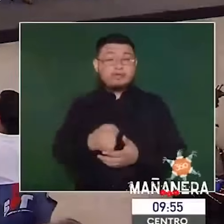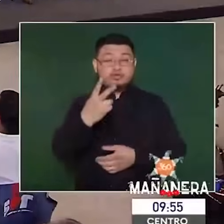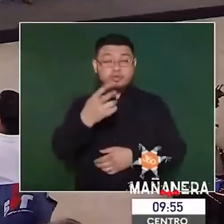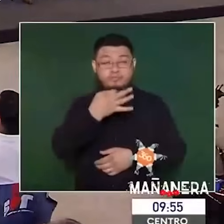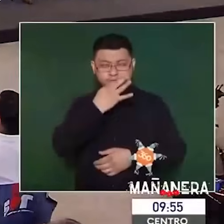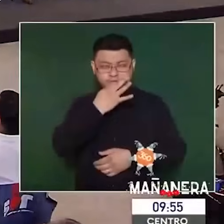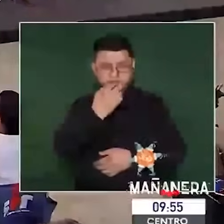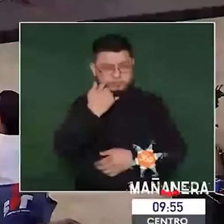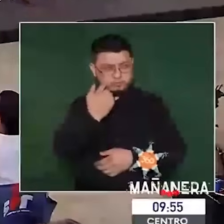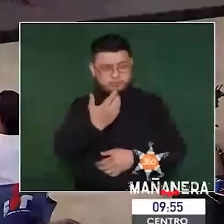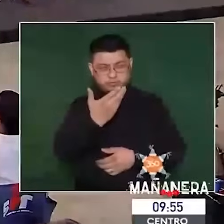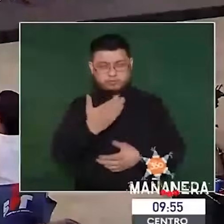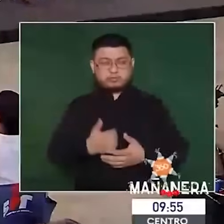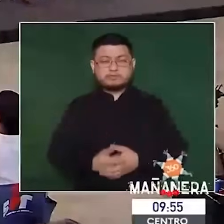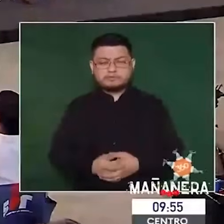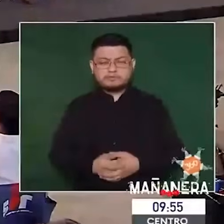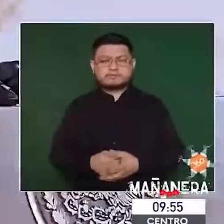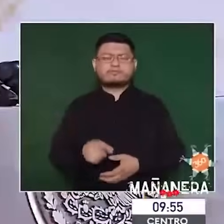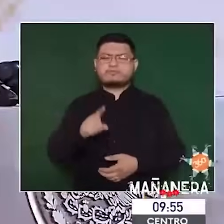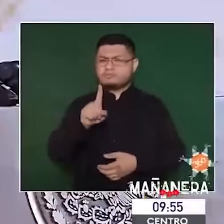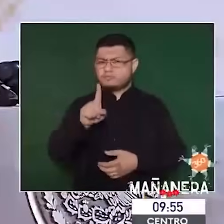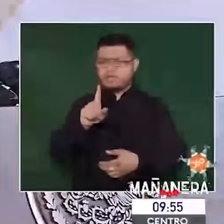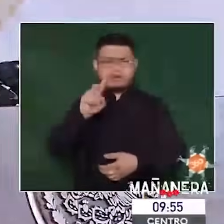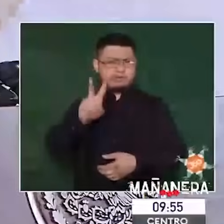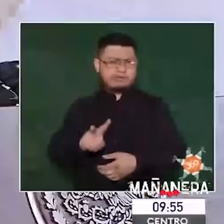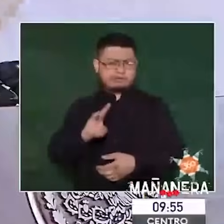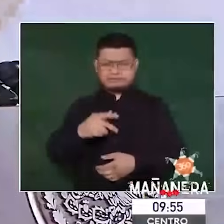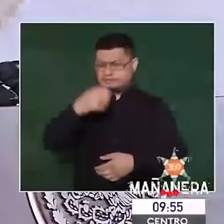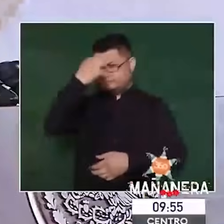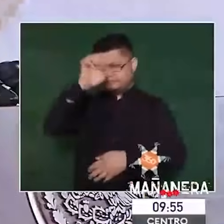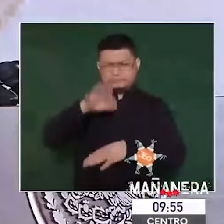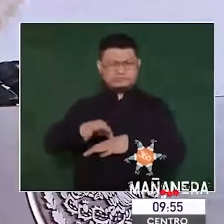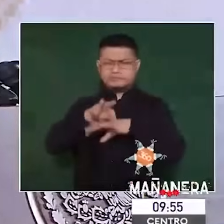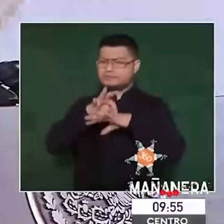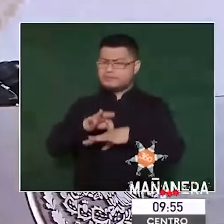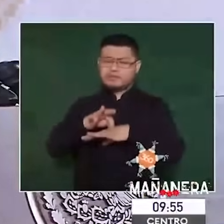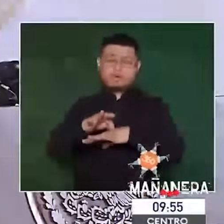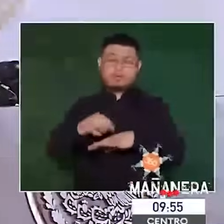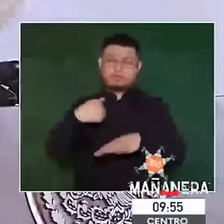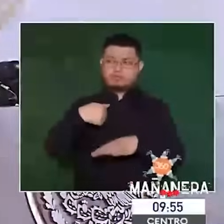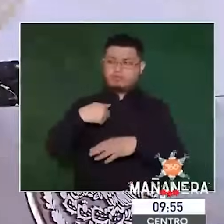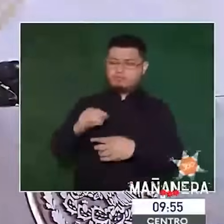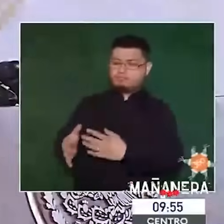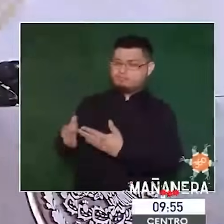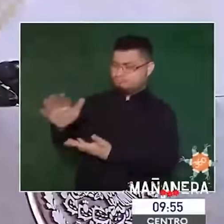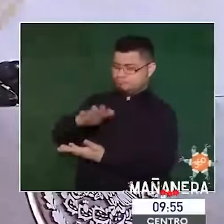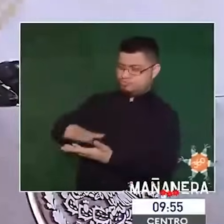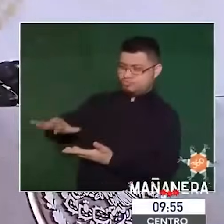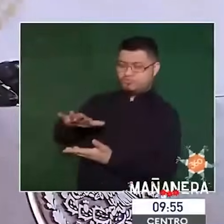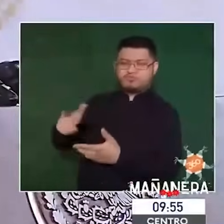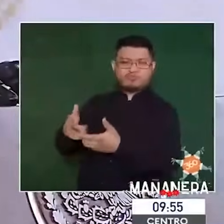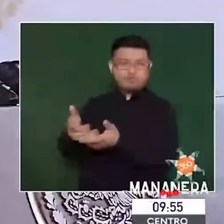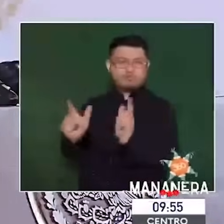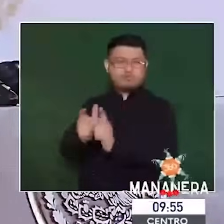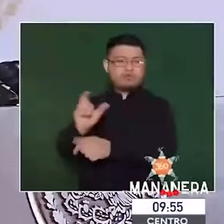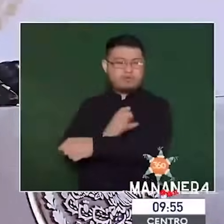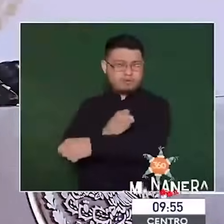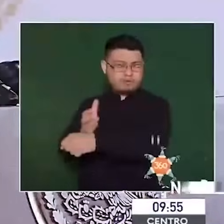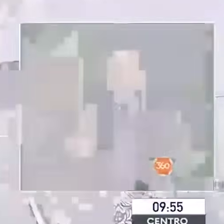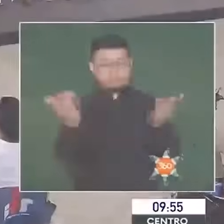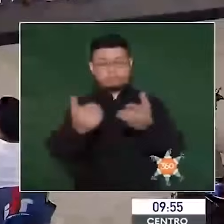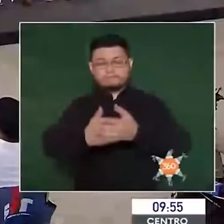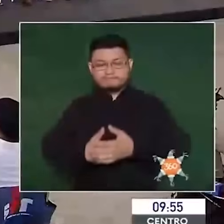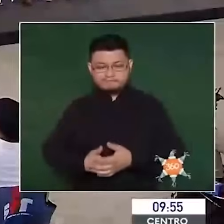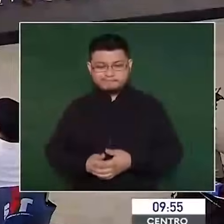tren. Pero de verdad ha sido la experiencia, y puedo hablar por muchos de mis colegas, de nuestra vida. Entonces espero que